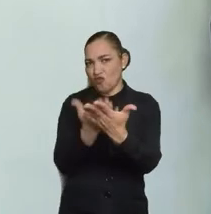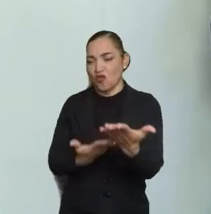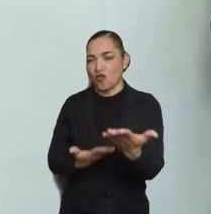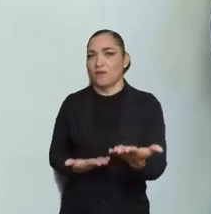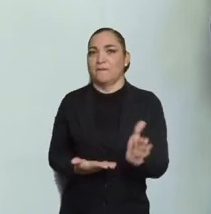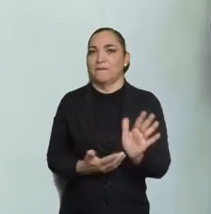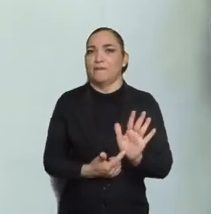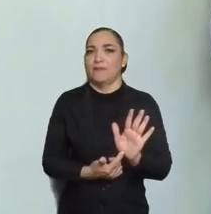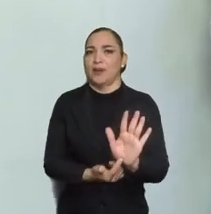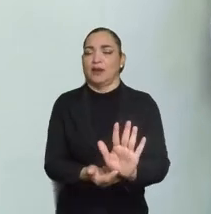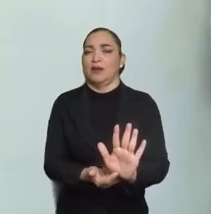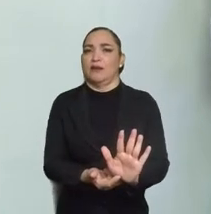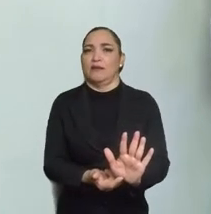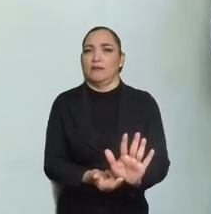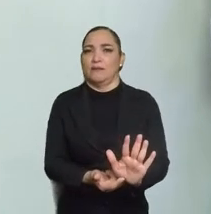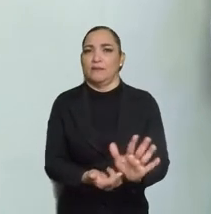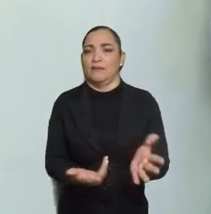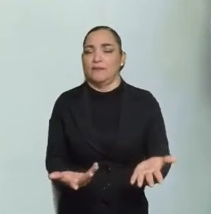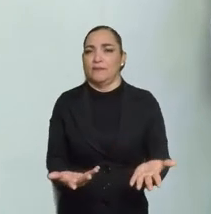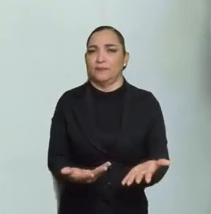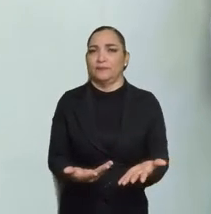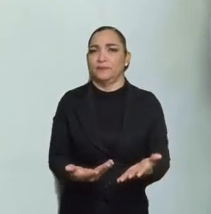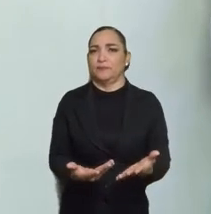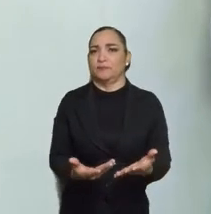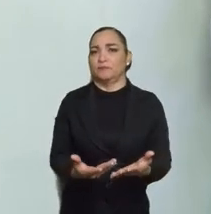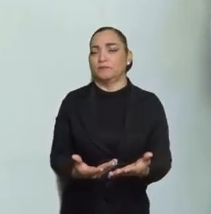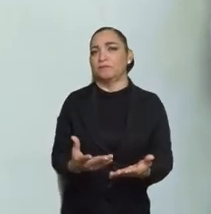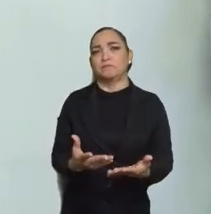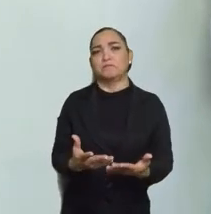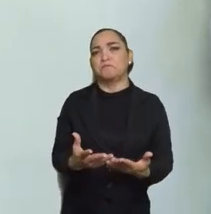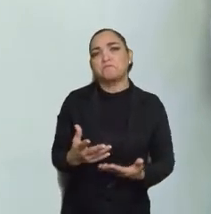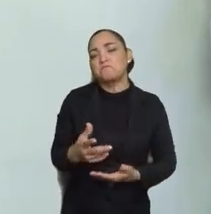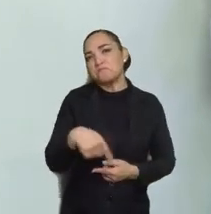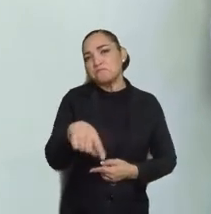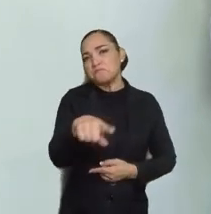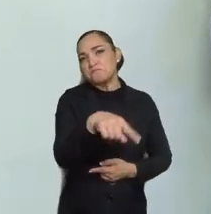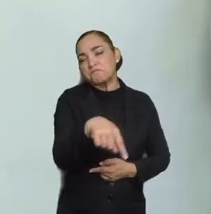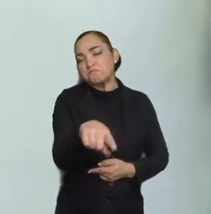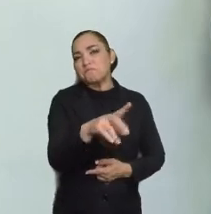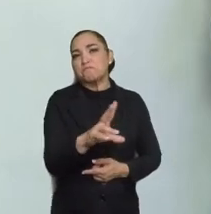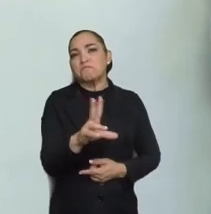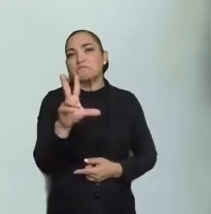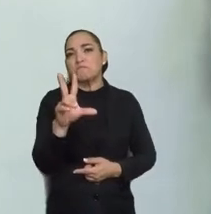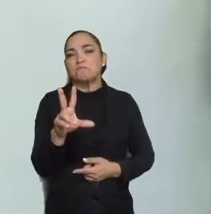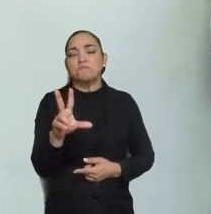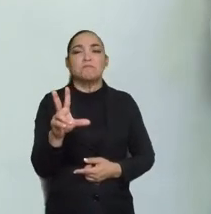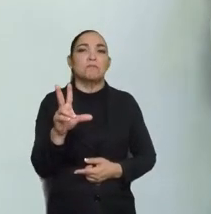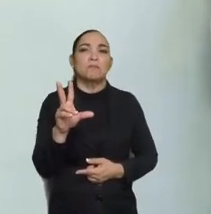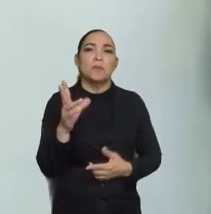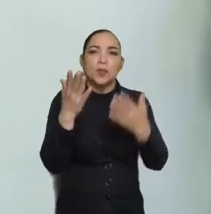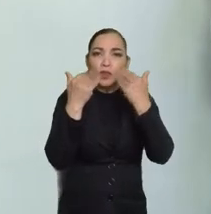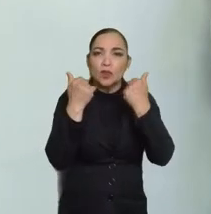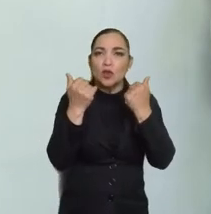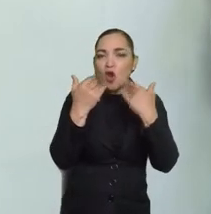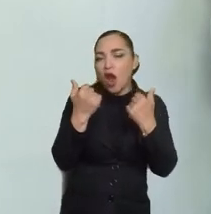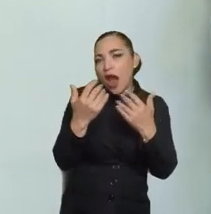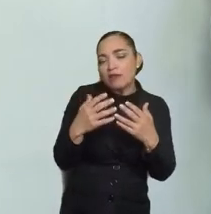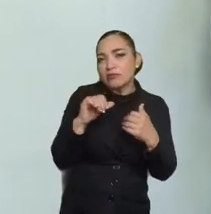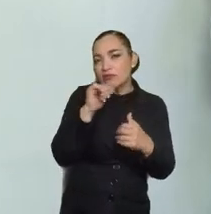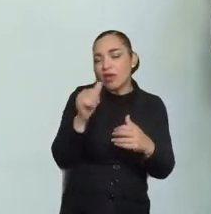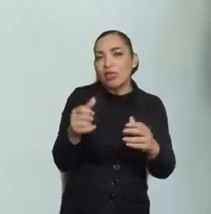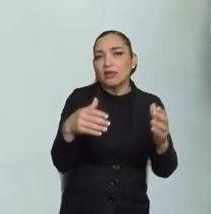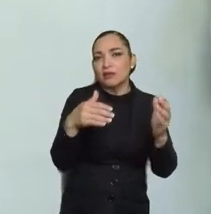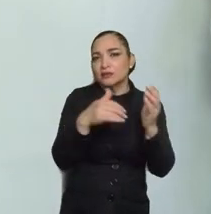No tienen nada que esconder, den la información que requieren los periodistas. Del